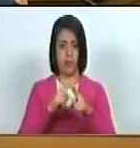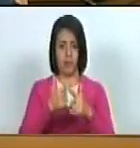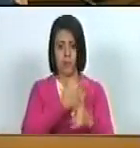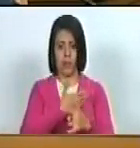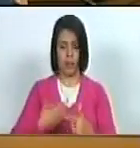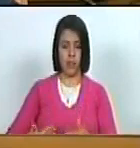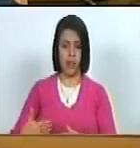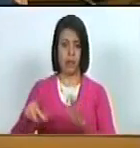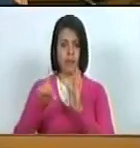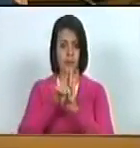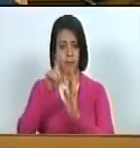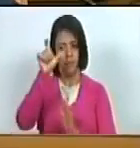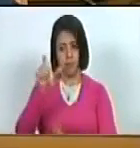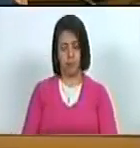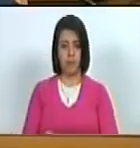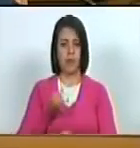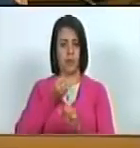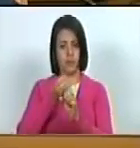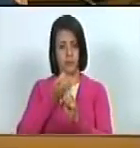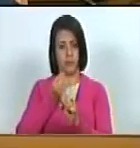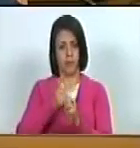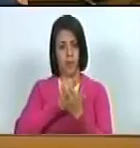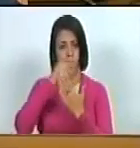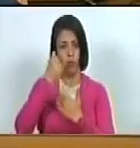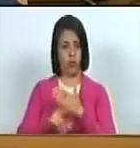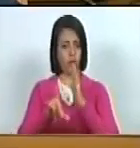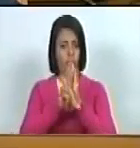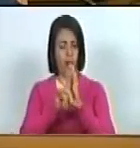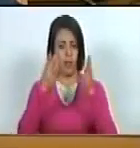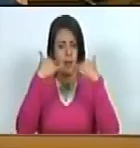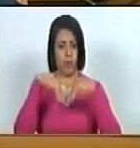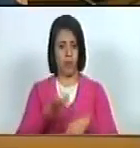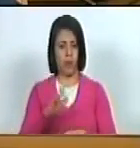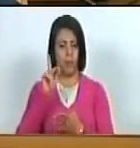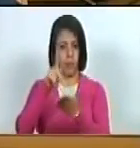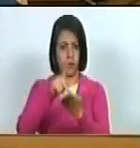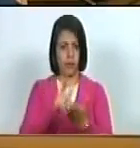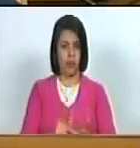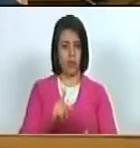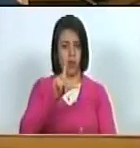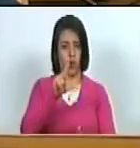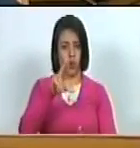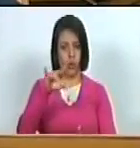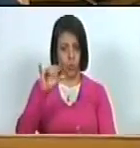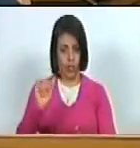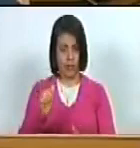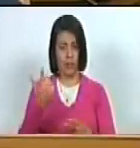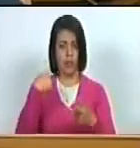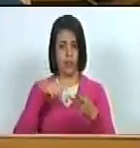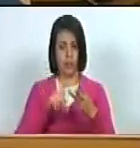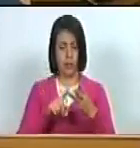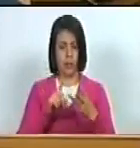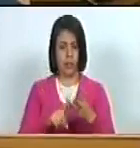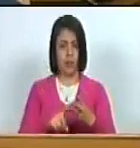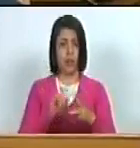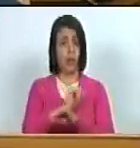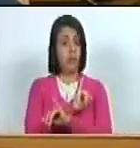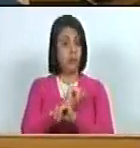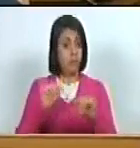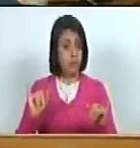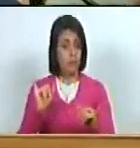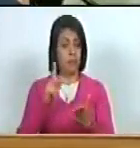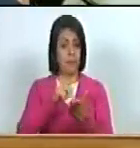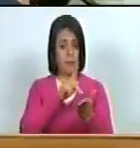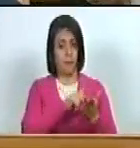tomó el derecho de palabra para presentar el proyecto de ley. Seguidamente, intervino el diputado Luis Eduardo Martínez. Finalizar las